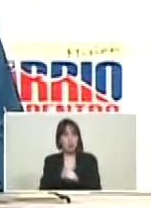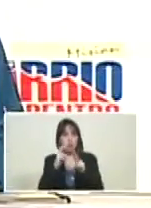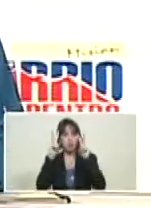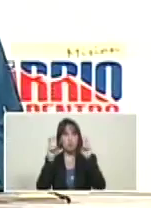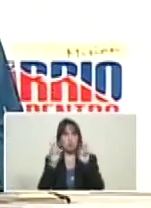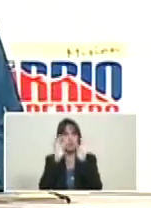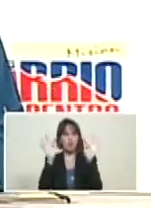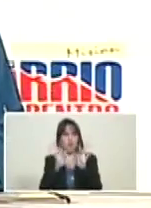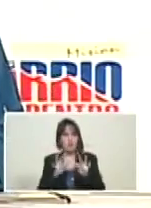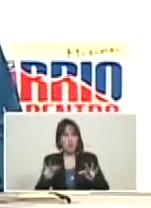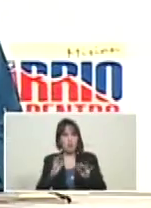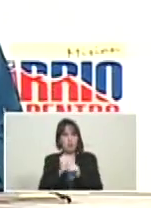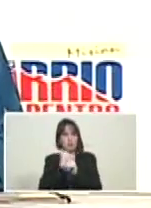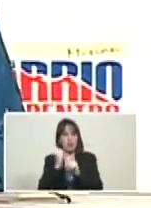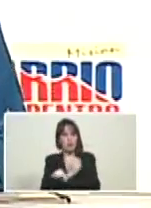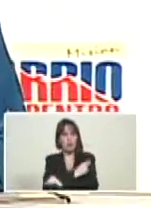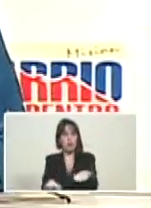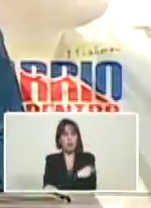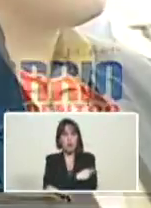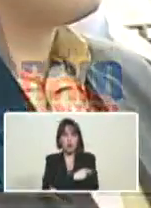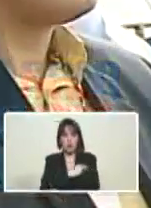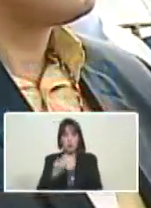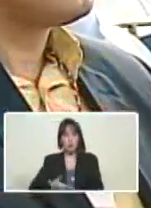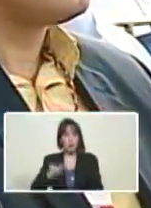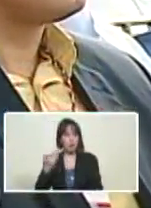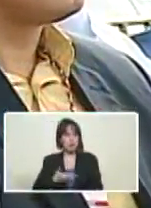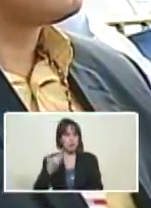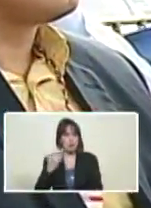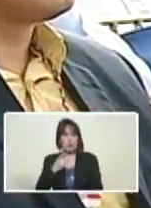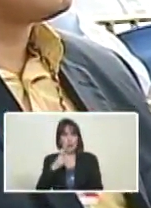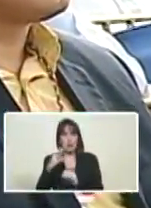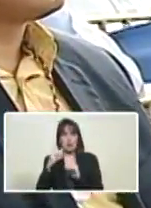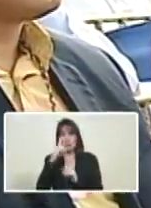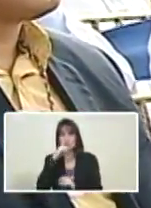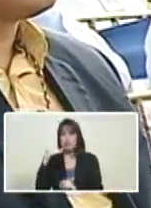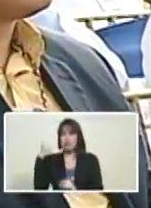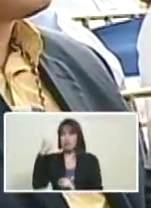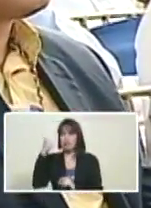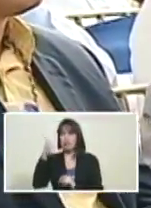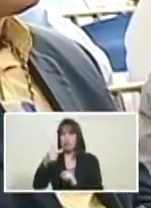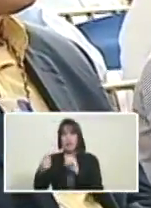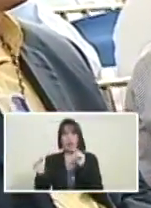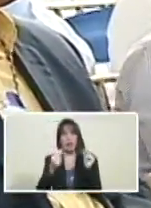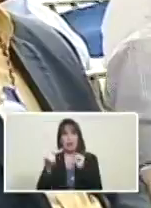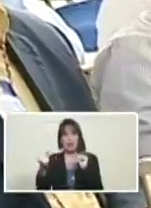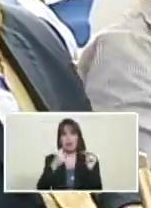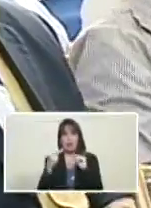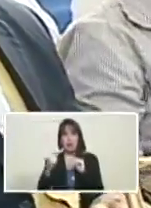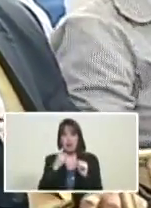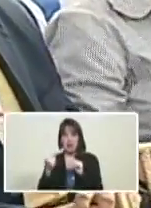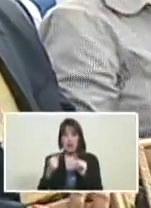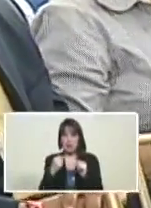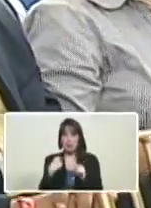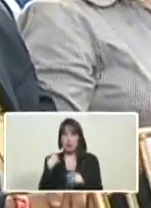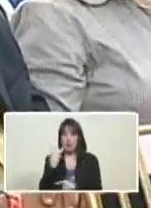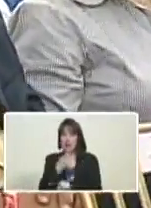gestión hospitalaria, fundamental. Sobre eso se ha hablado durante décadas en Venezuela. Y tenemos que dar el gran paso de la